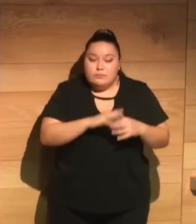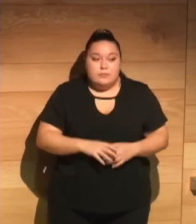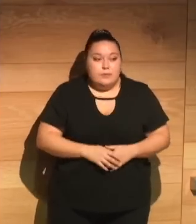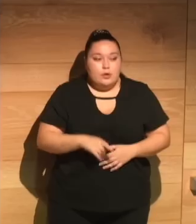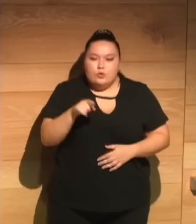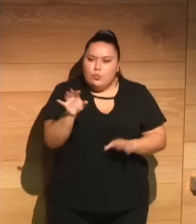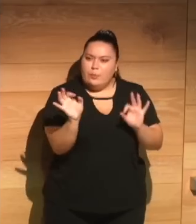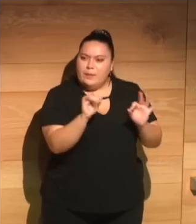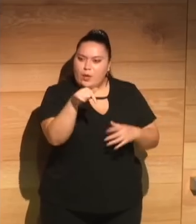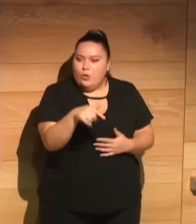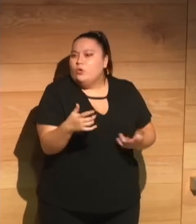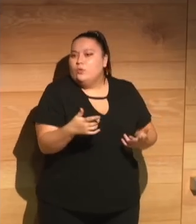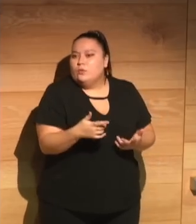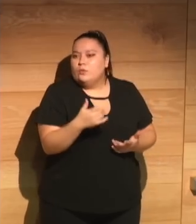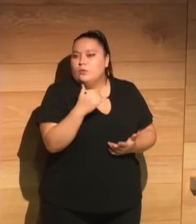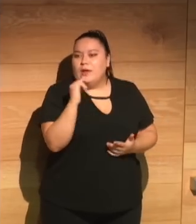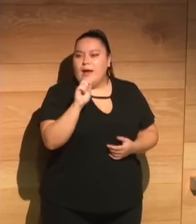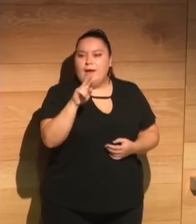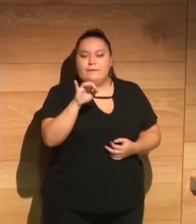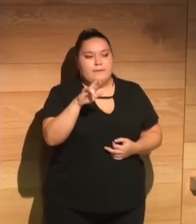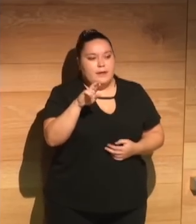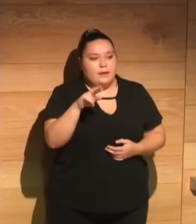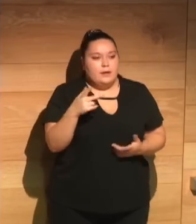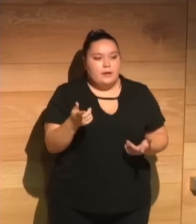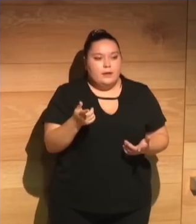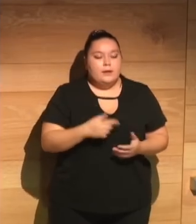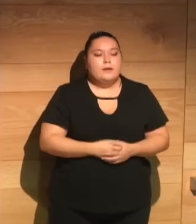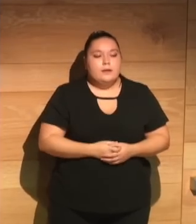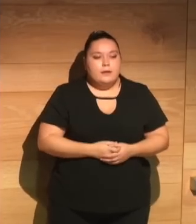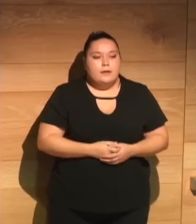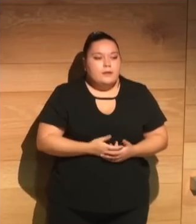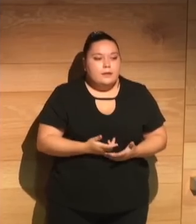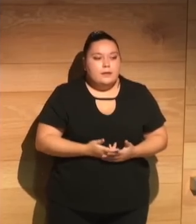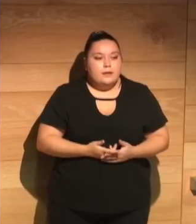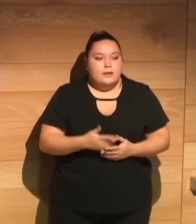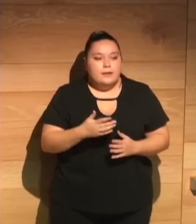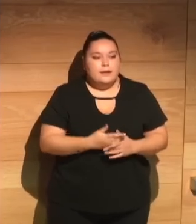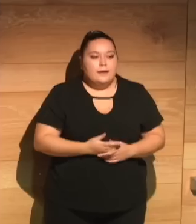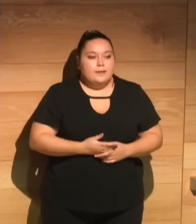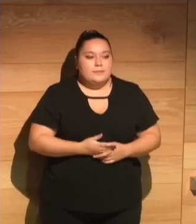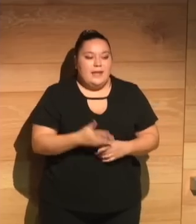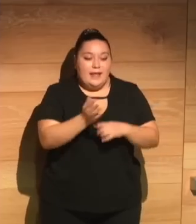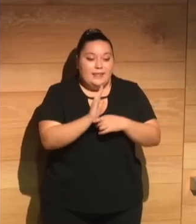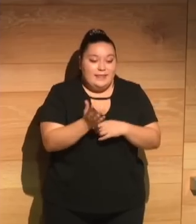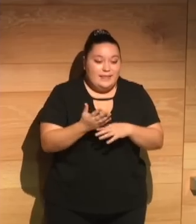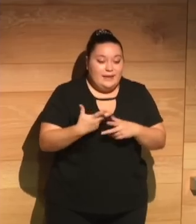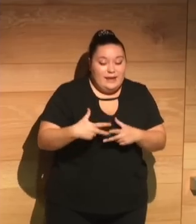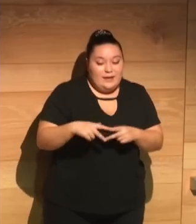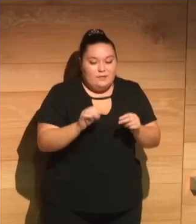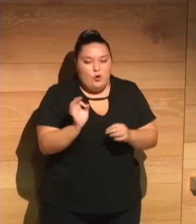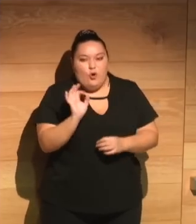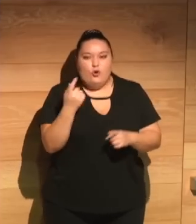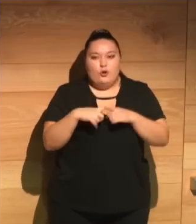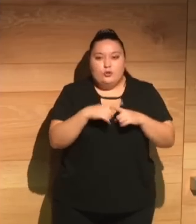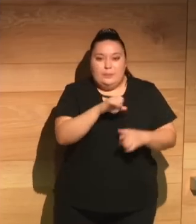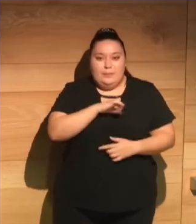has preparado hoy, Javier Cansado, son, digamos que... Tu periplo antes de acabar en el cine. Vivencias personales, ¿no? Sí. A